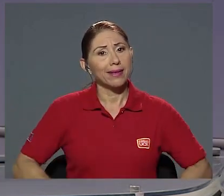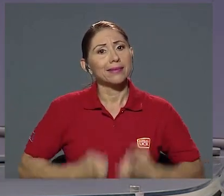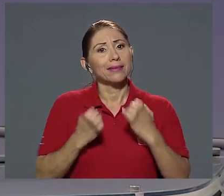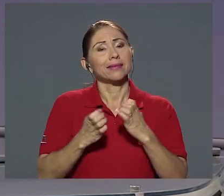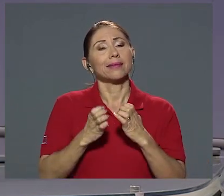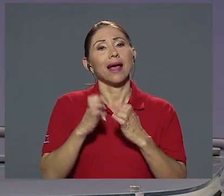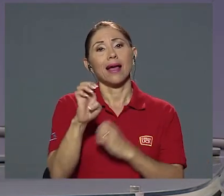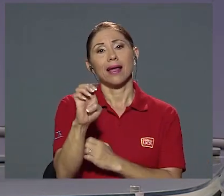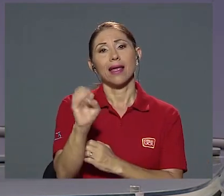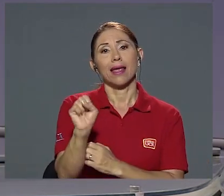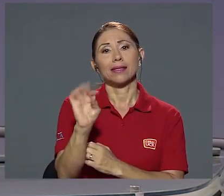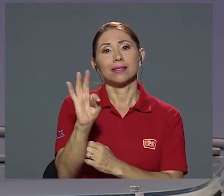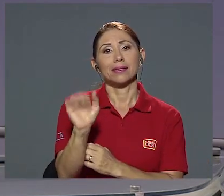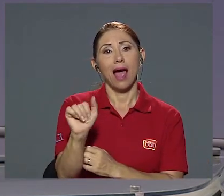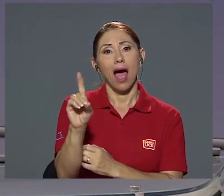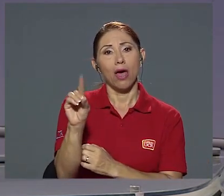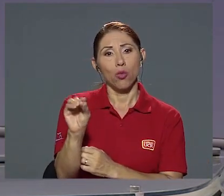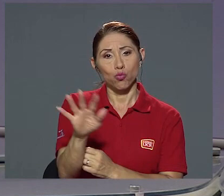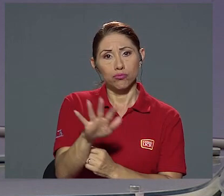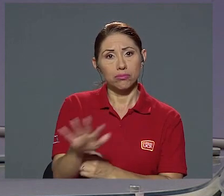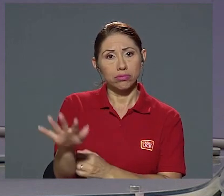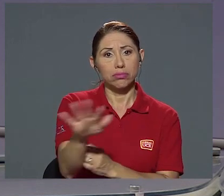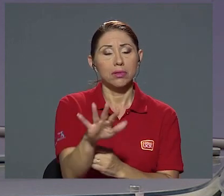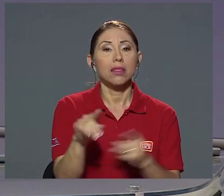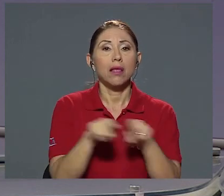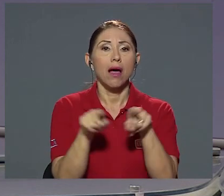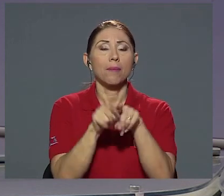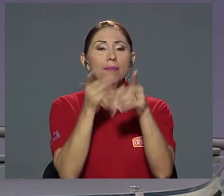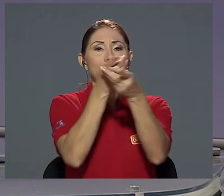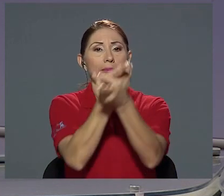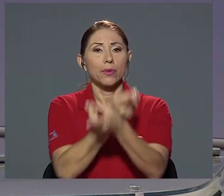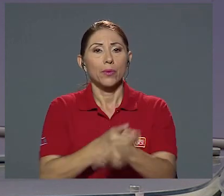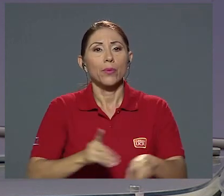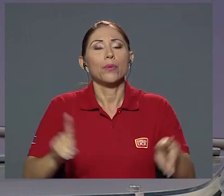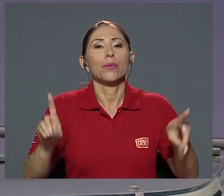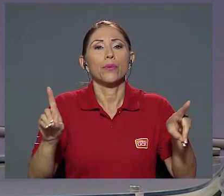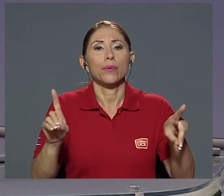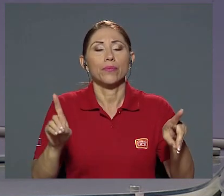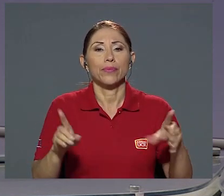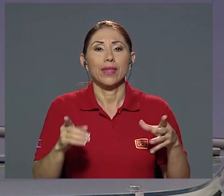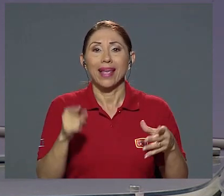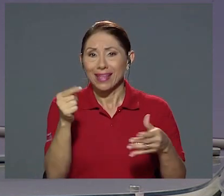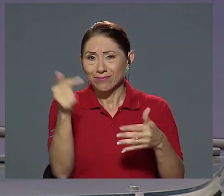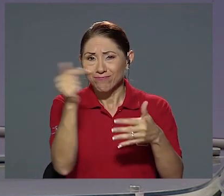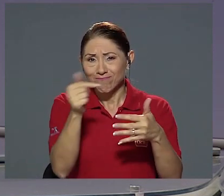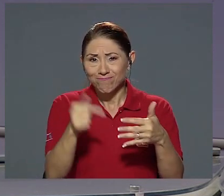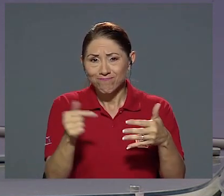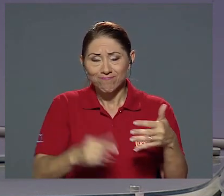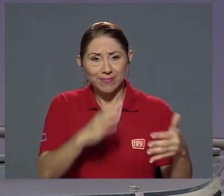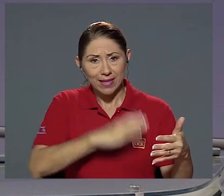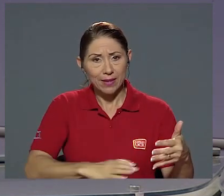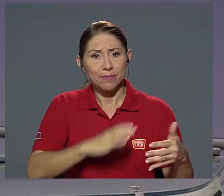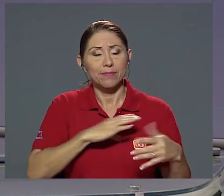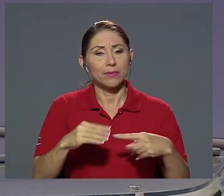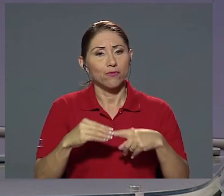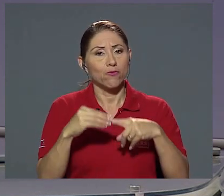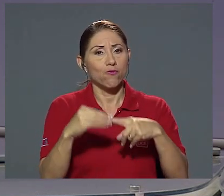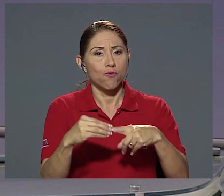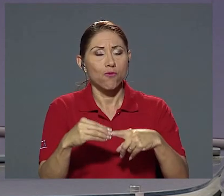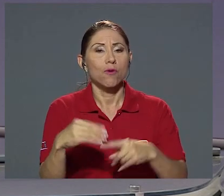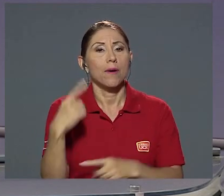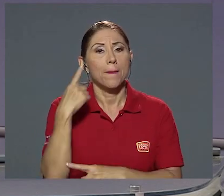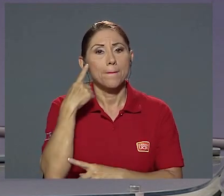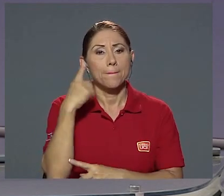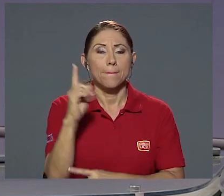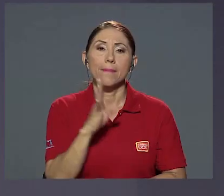un Estado y, por supuesto, para que exista también democracia, ¿verdad? Entonces creo que hay una serie de elementos